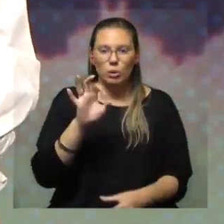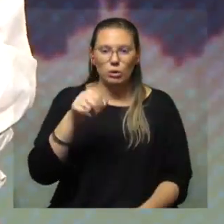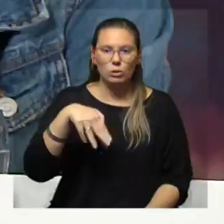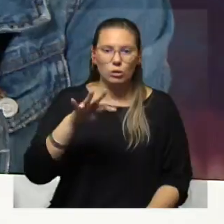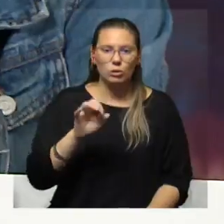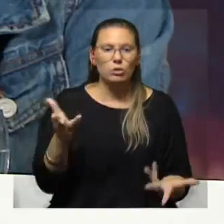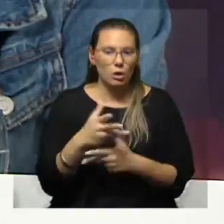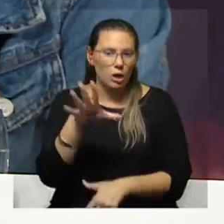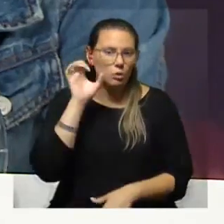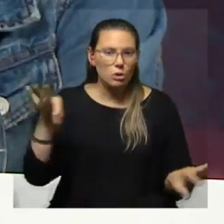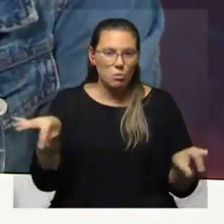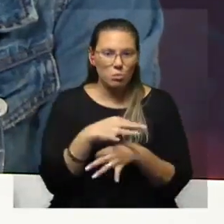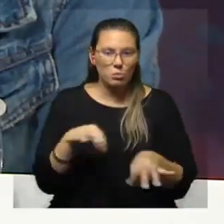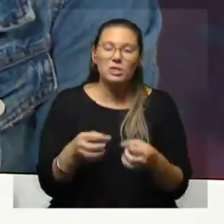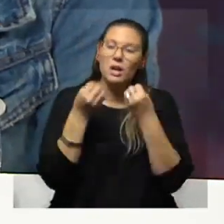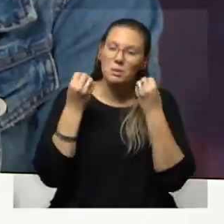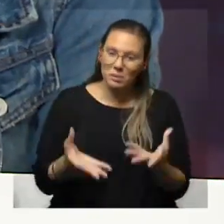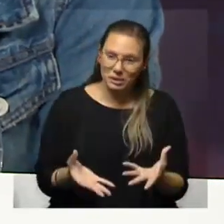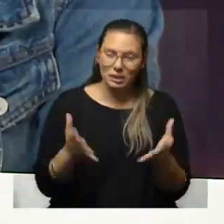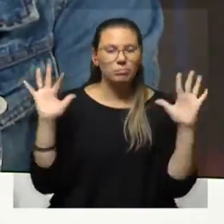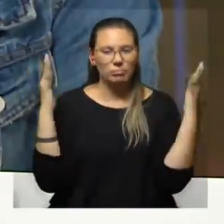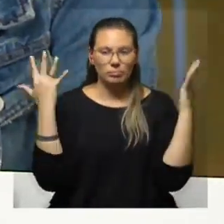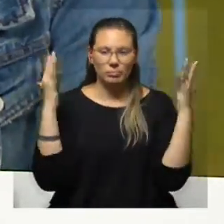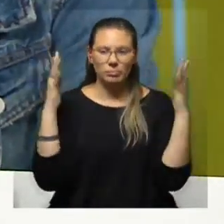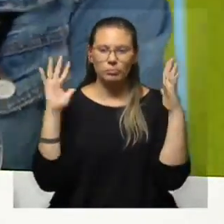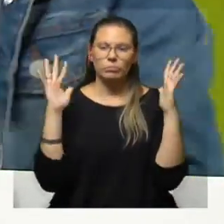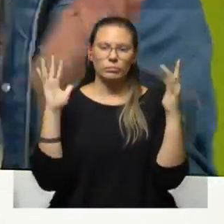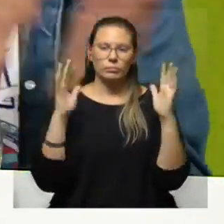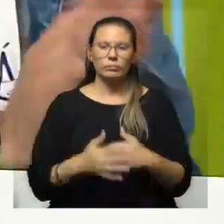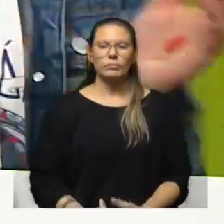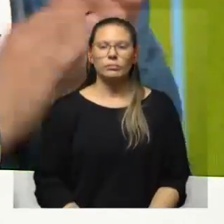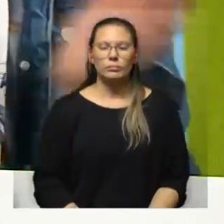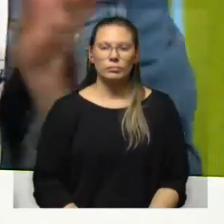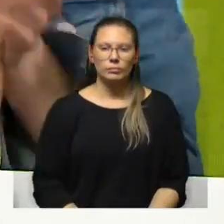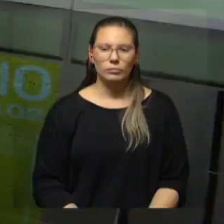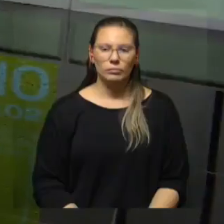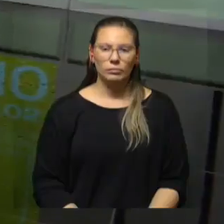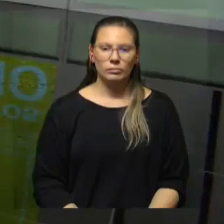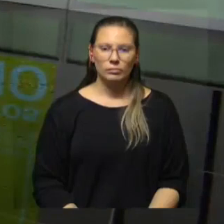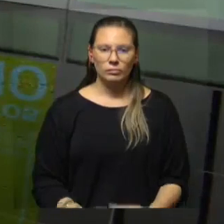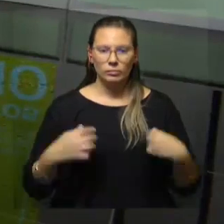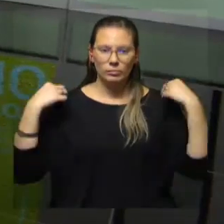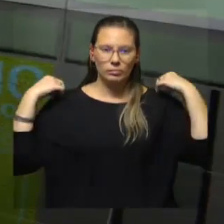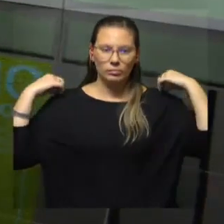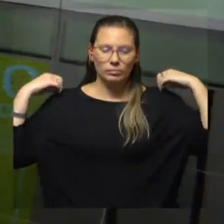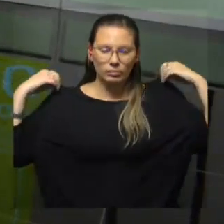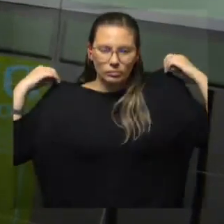momento. Muchas gracias. Fuerte, fuerte, fuerte, fuerte. Ese aplauso para recibirles, claro que sí. ¡Qué